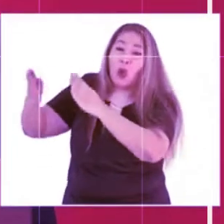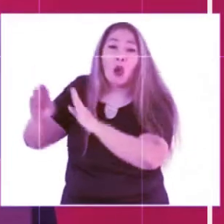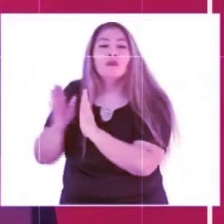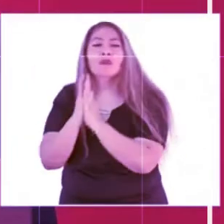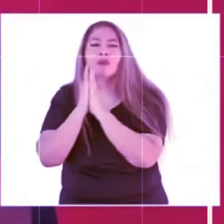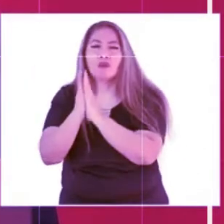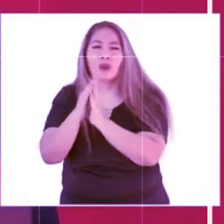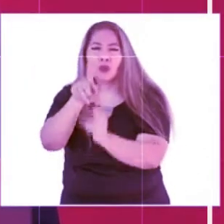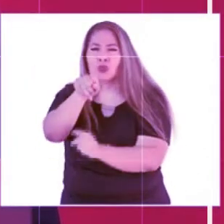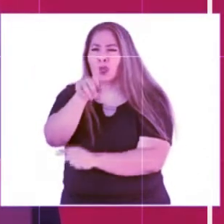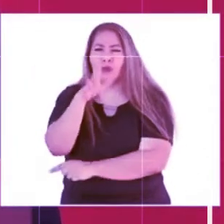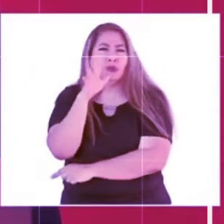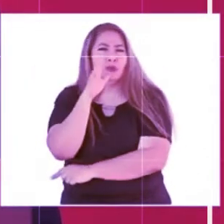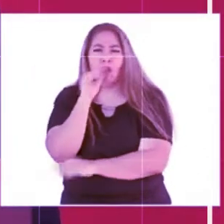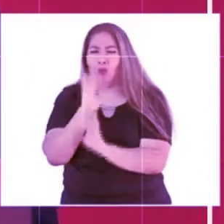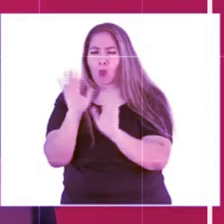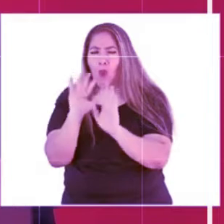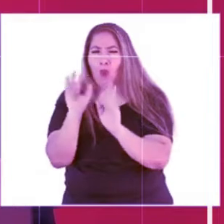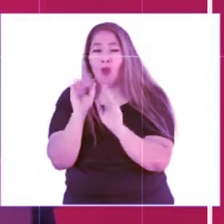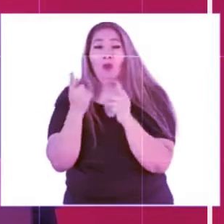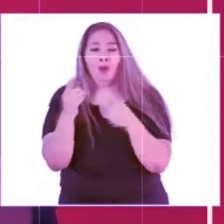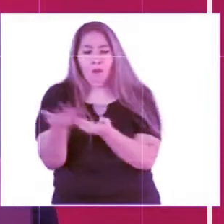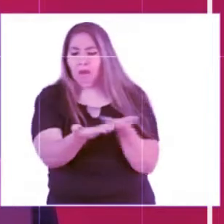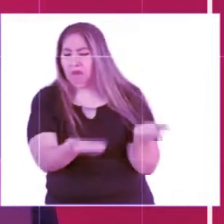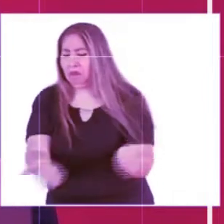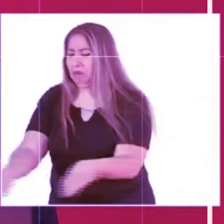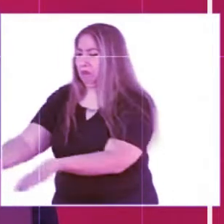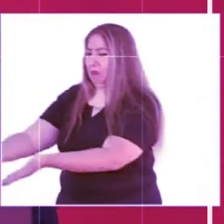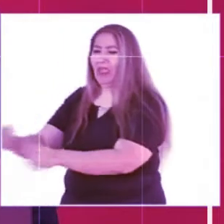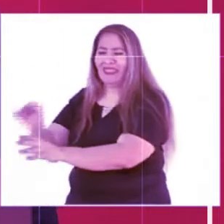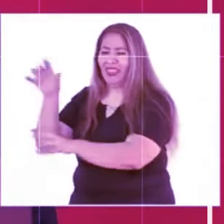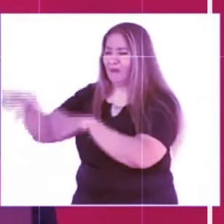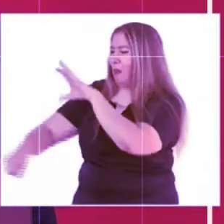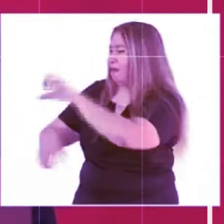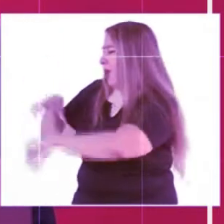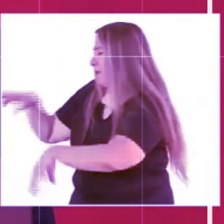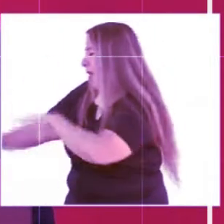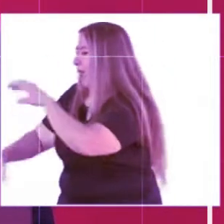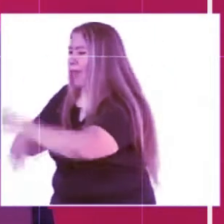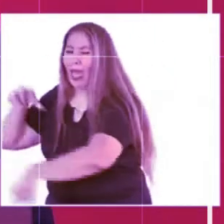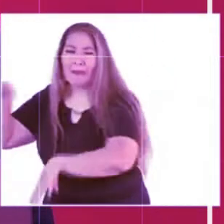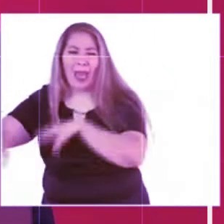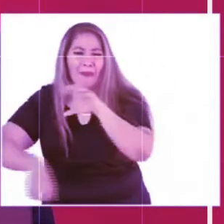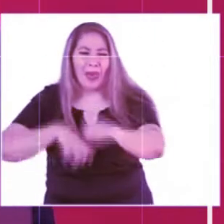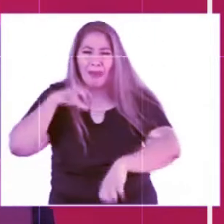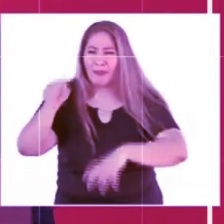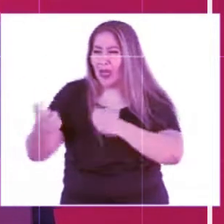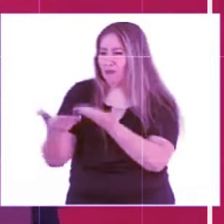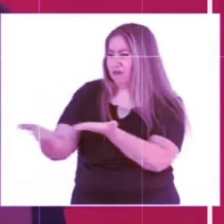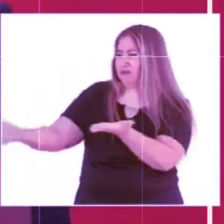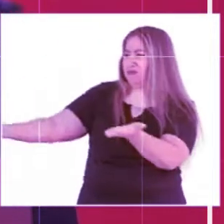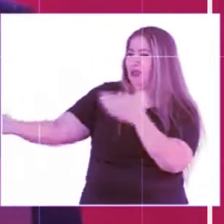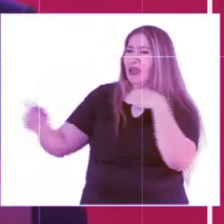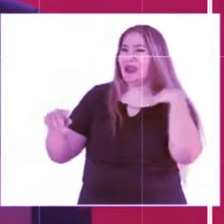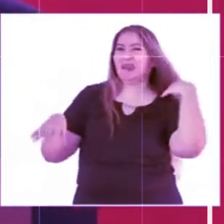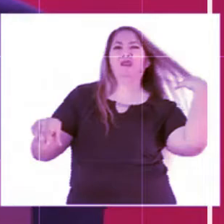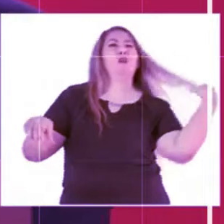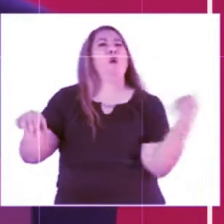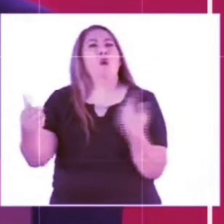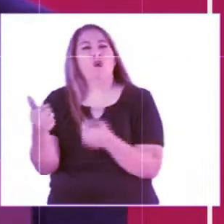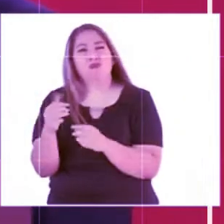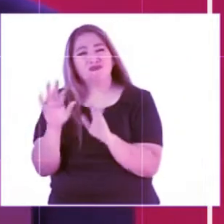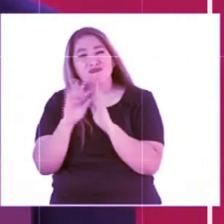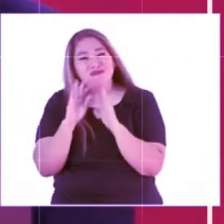no pongan resistencia y déjenlos tomar lo que quieran, puesto que de otro